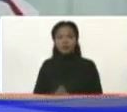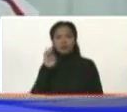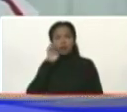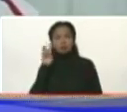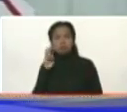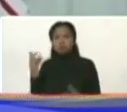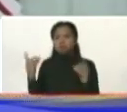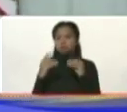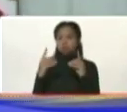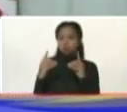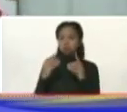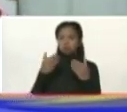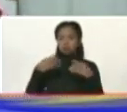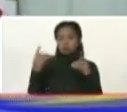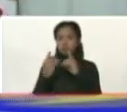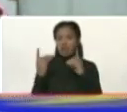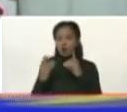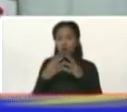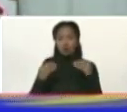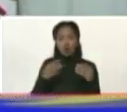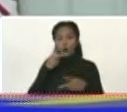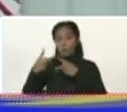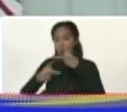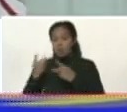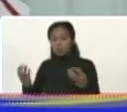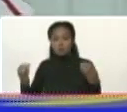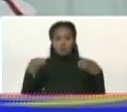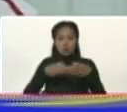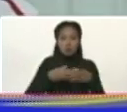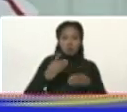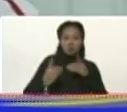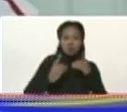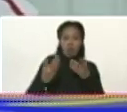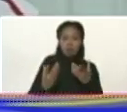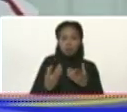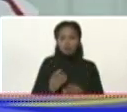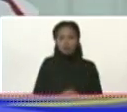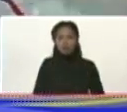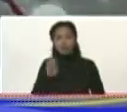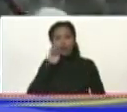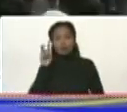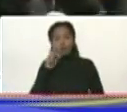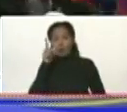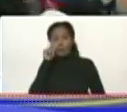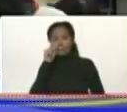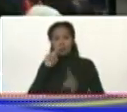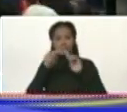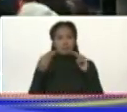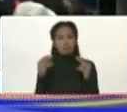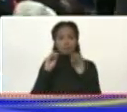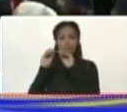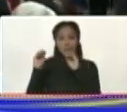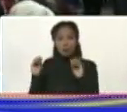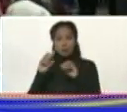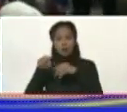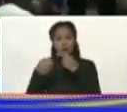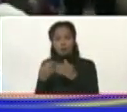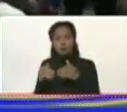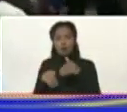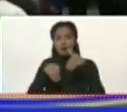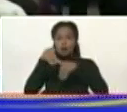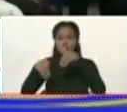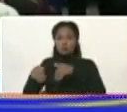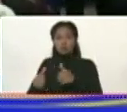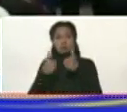a diálogo con todos los factores políticos. Evo, como hombre de paz, había llamado a nuevas elecciones. Muy